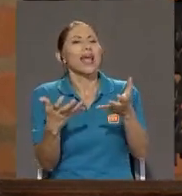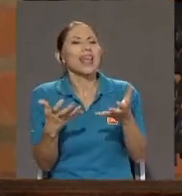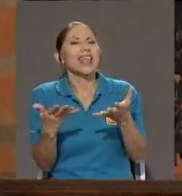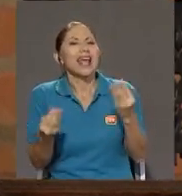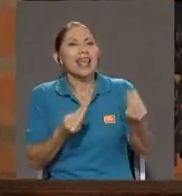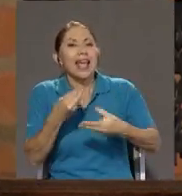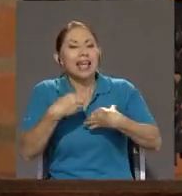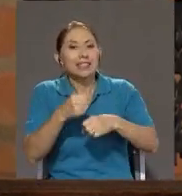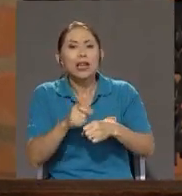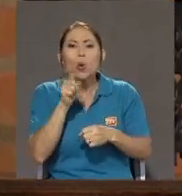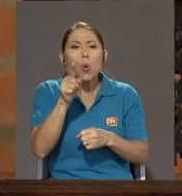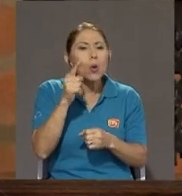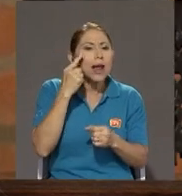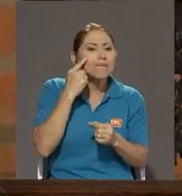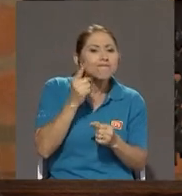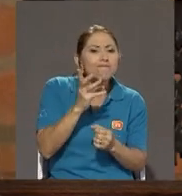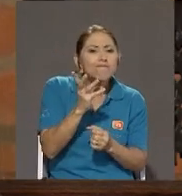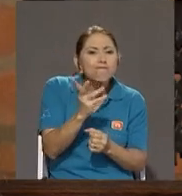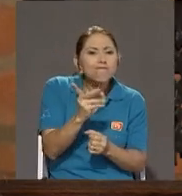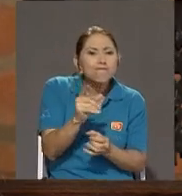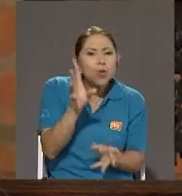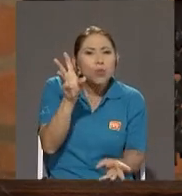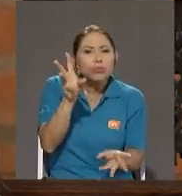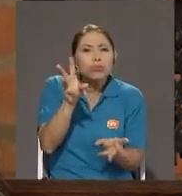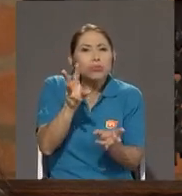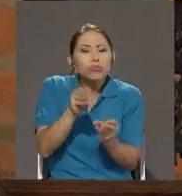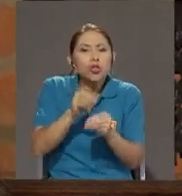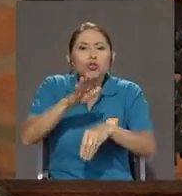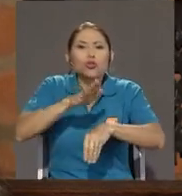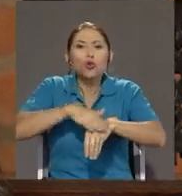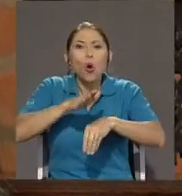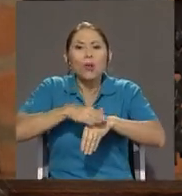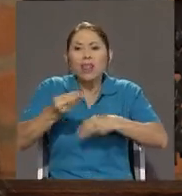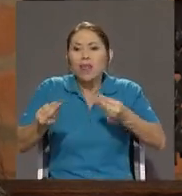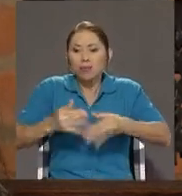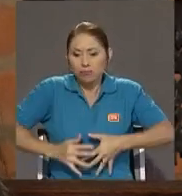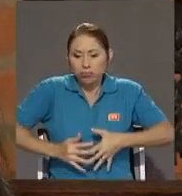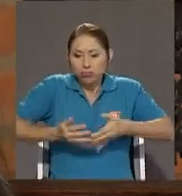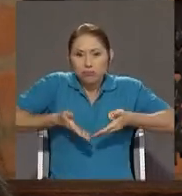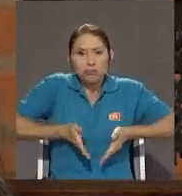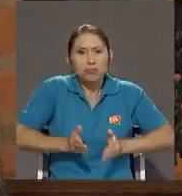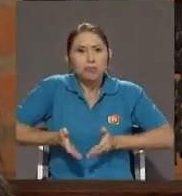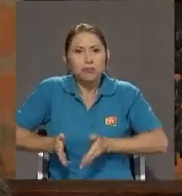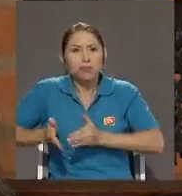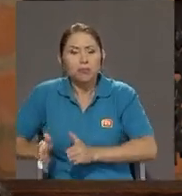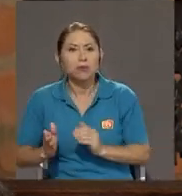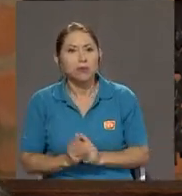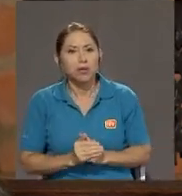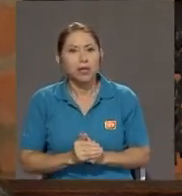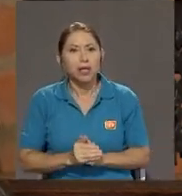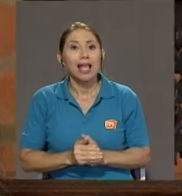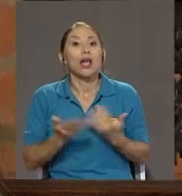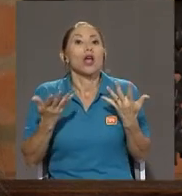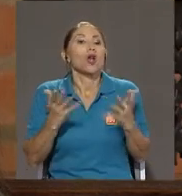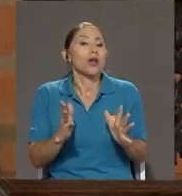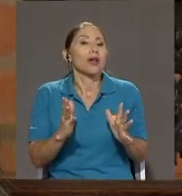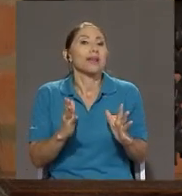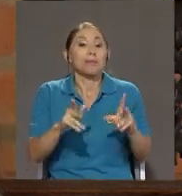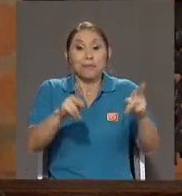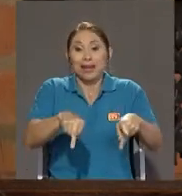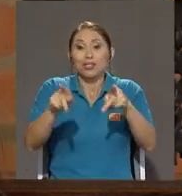una estimación sobre la demanda reproductiva, es decir, cuál es la cantidad, ¿verdad?, el tamaño de la descendencia que las